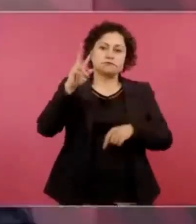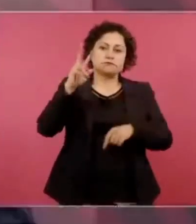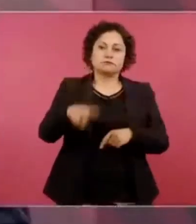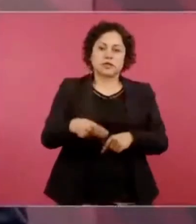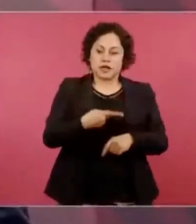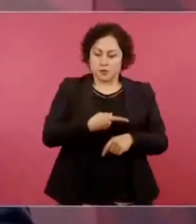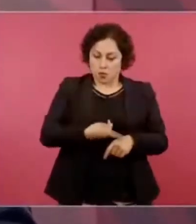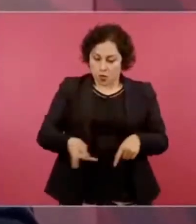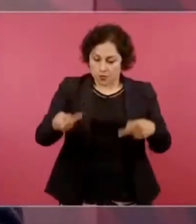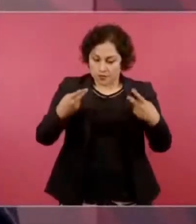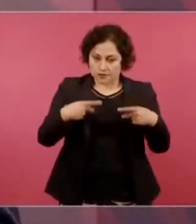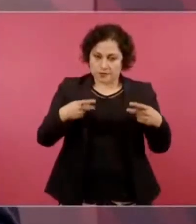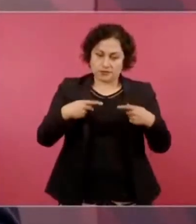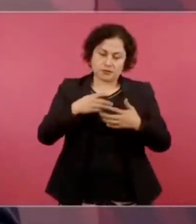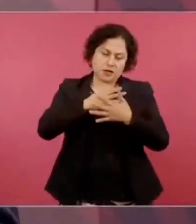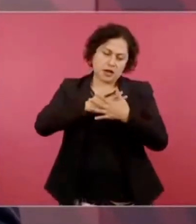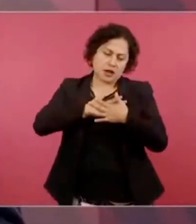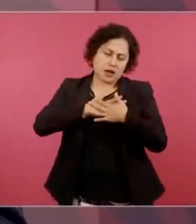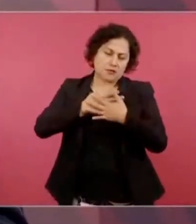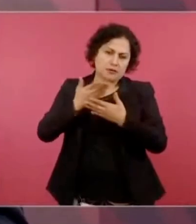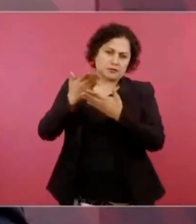que decía que la verdad